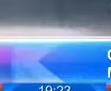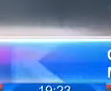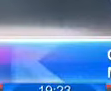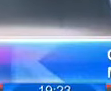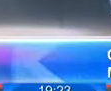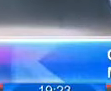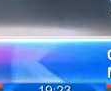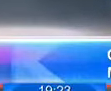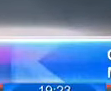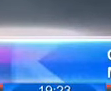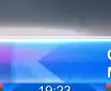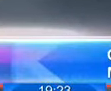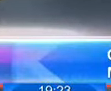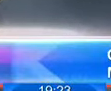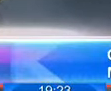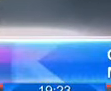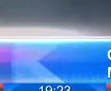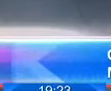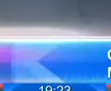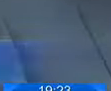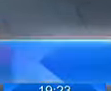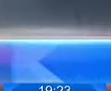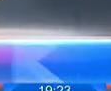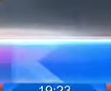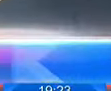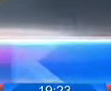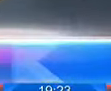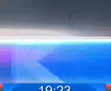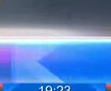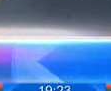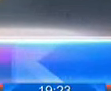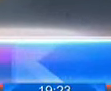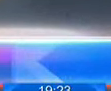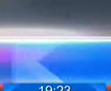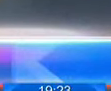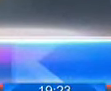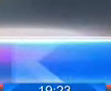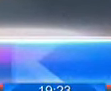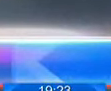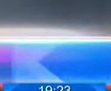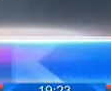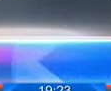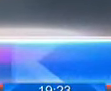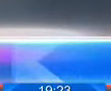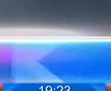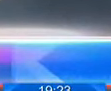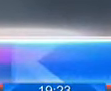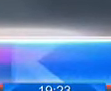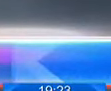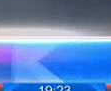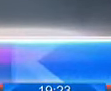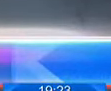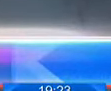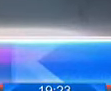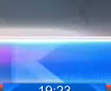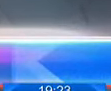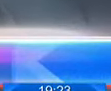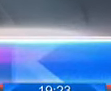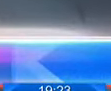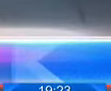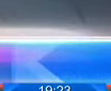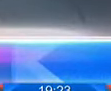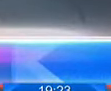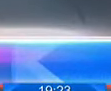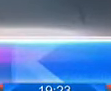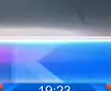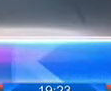político. Es realmente poco legítimo que el último año se quiera hacer cosas en